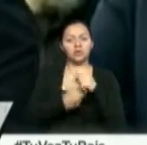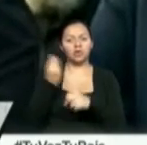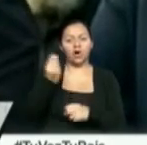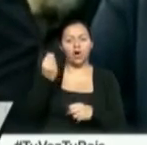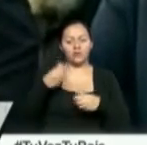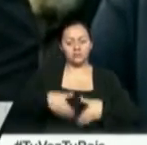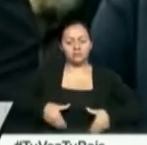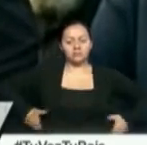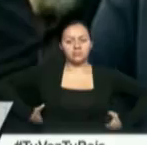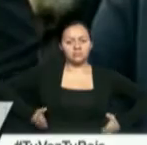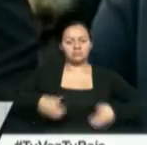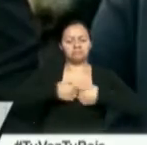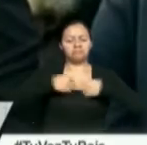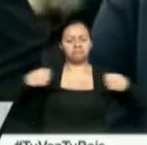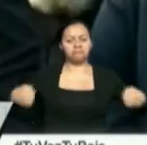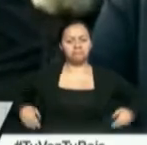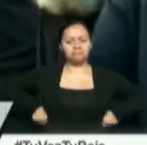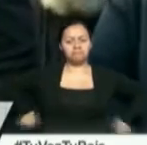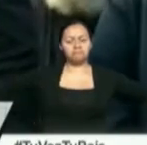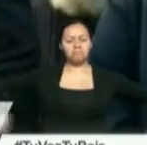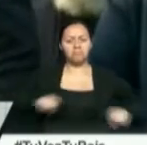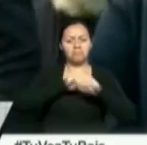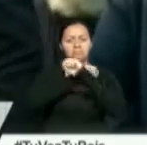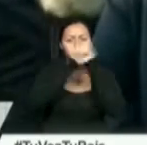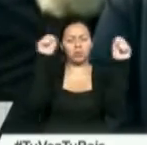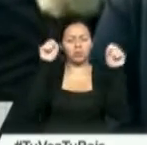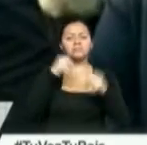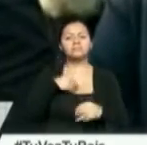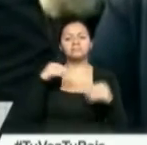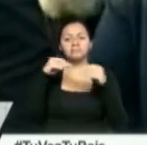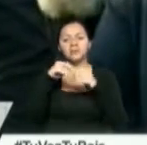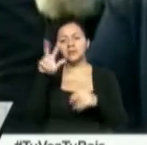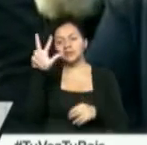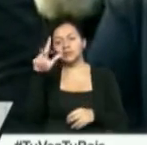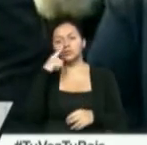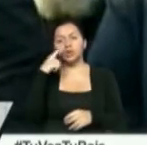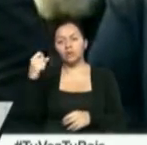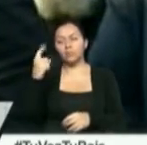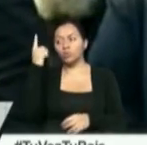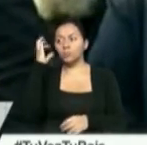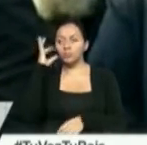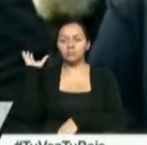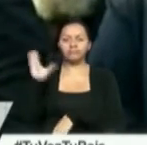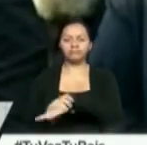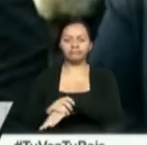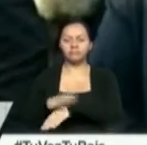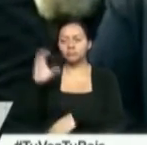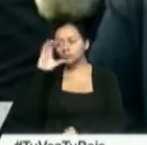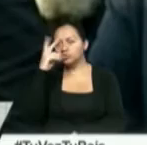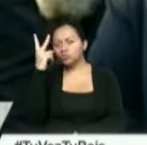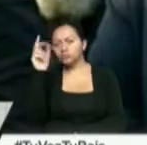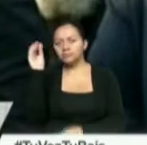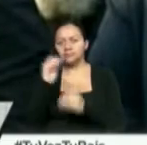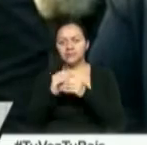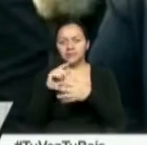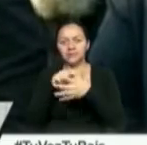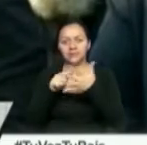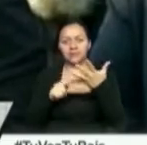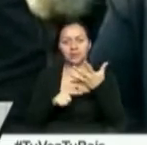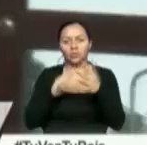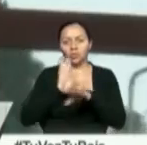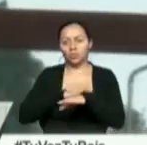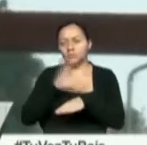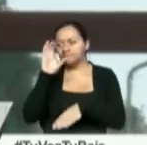cáliz arrestamos a tres hombres y una mujer y seguimos buscando a dos personas más seguidas uno de